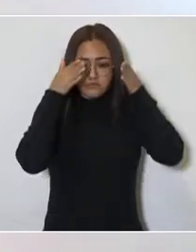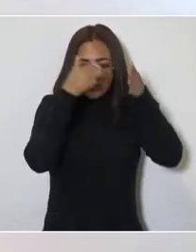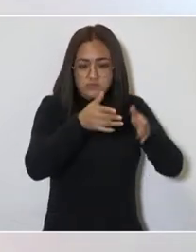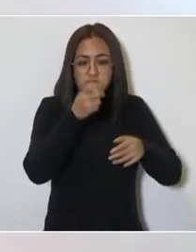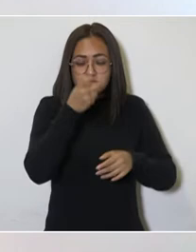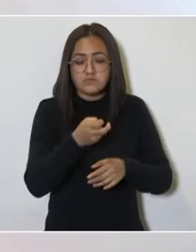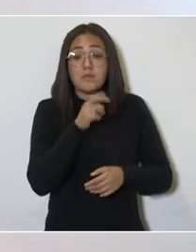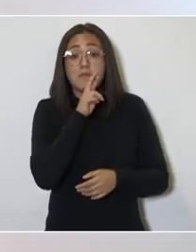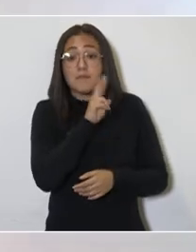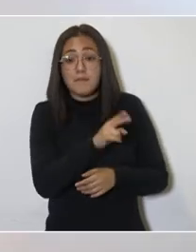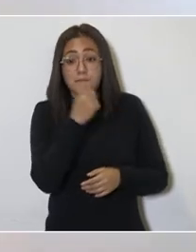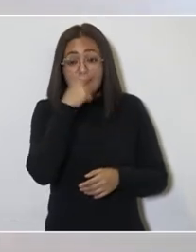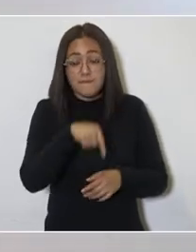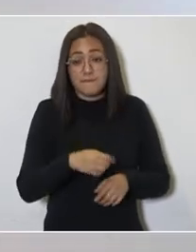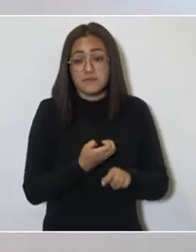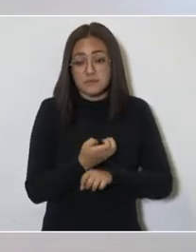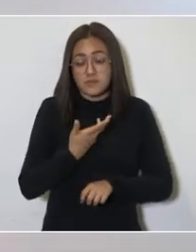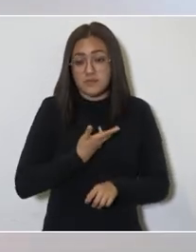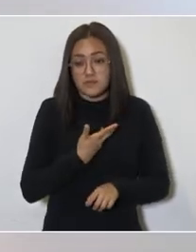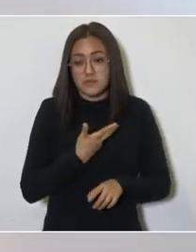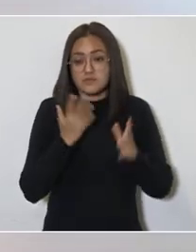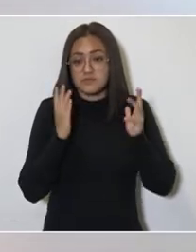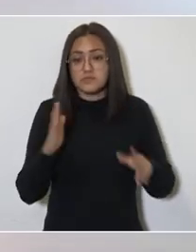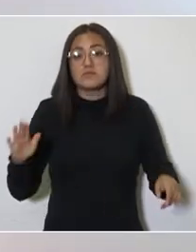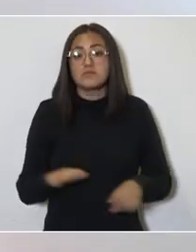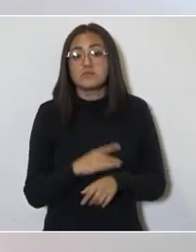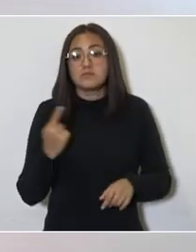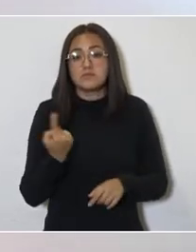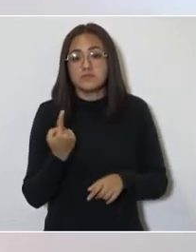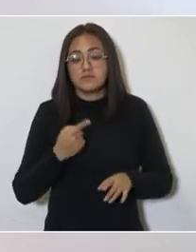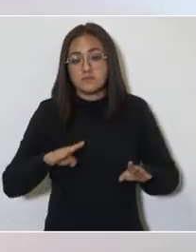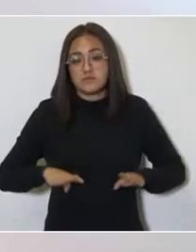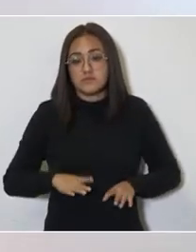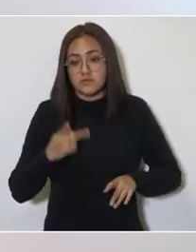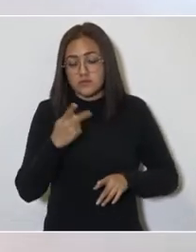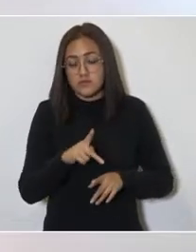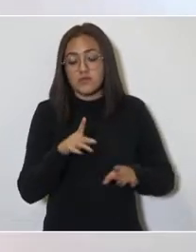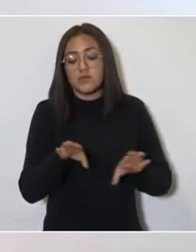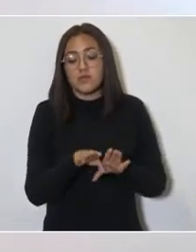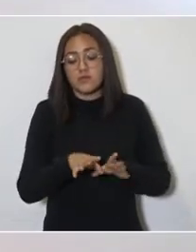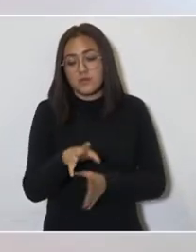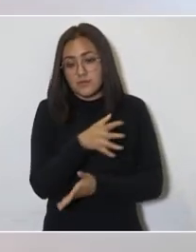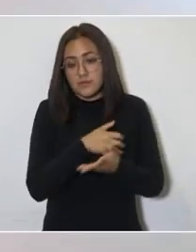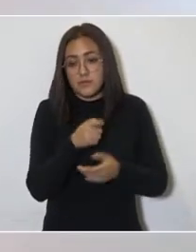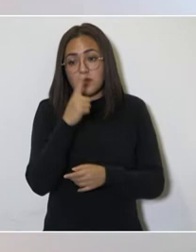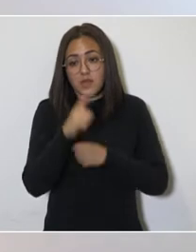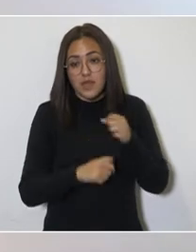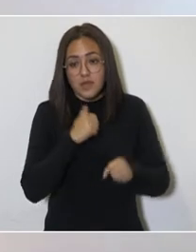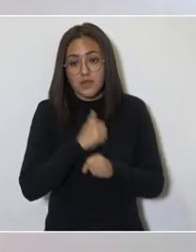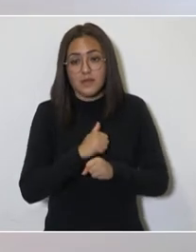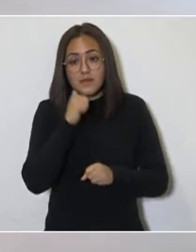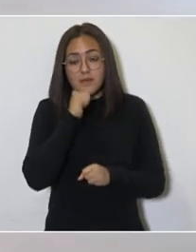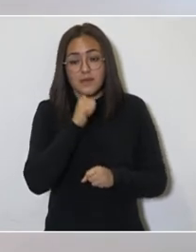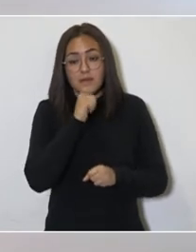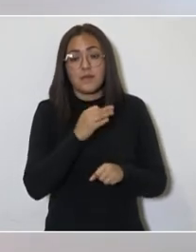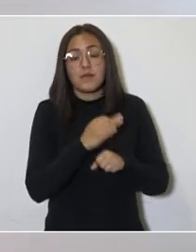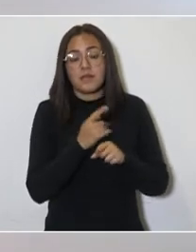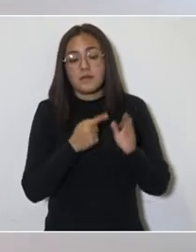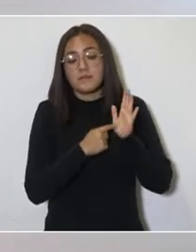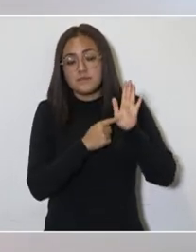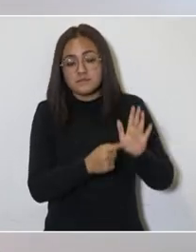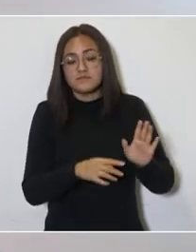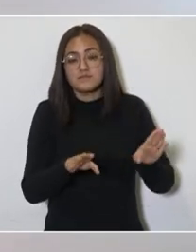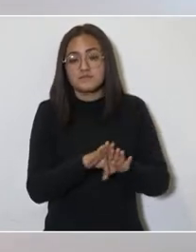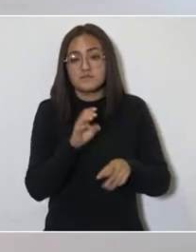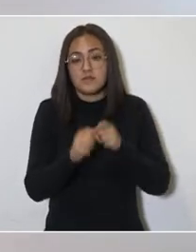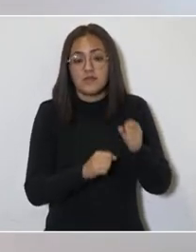los resultados que el Estado ha tenido, ya que el comportamiento de la recaudación que tenemos año con año se va reflejando en la fórmula